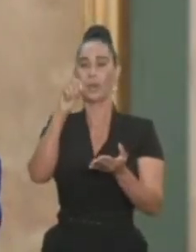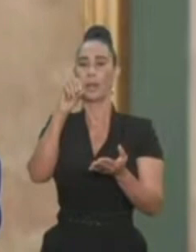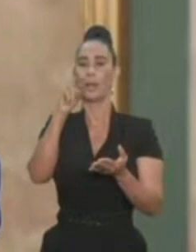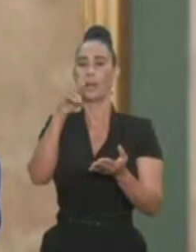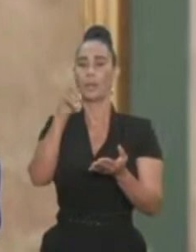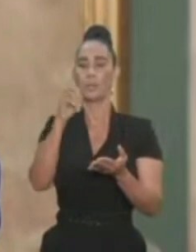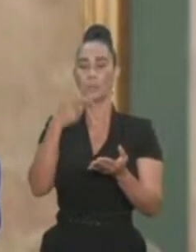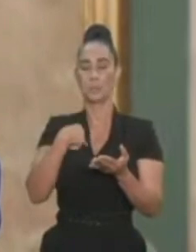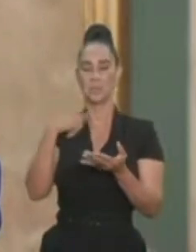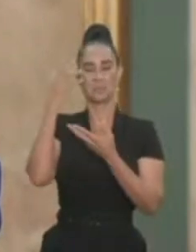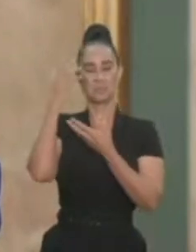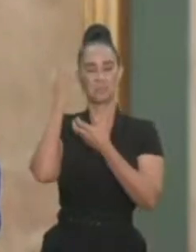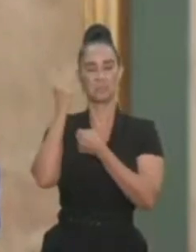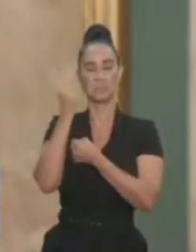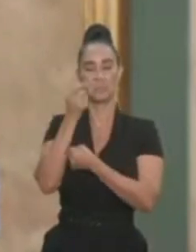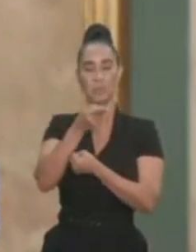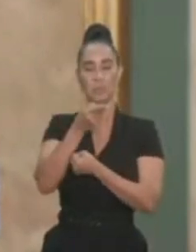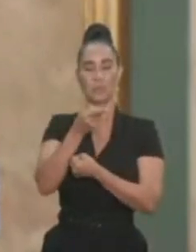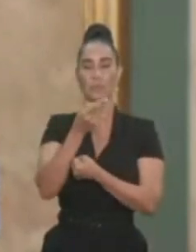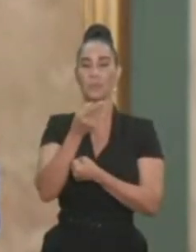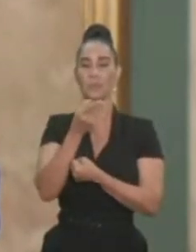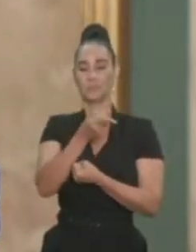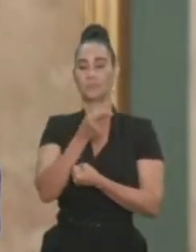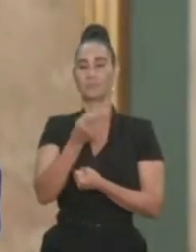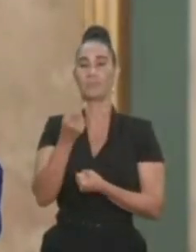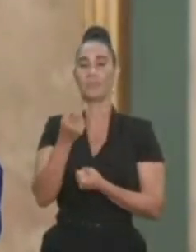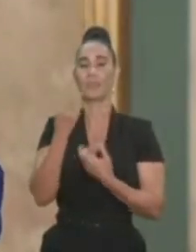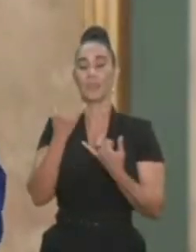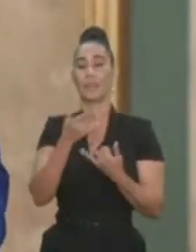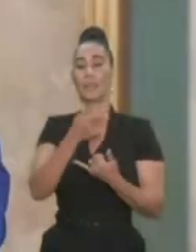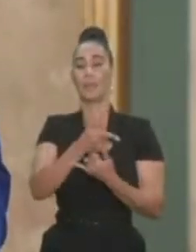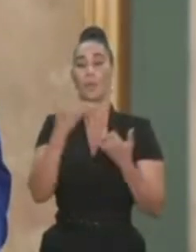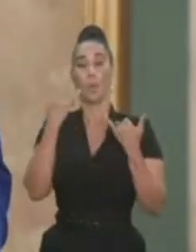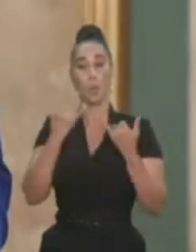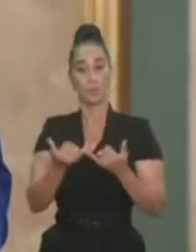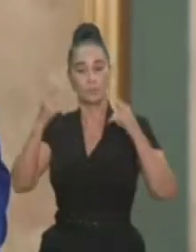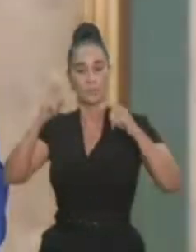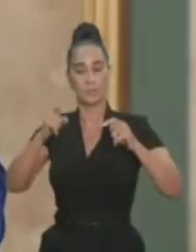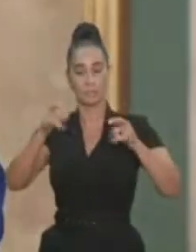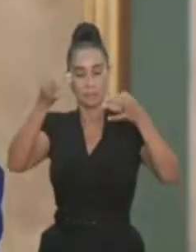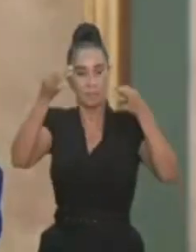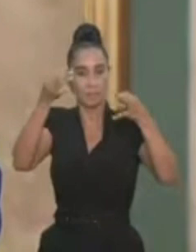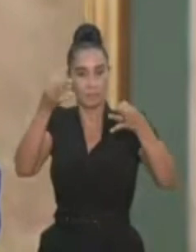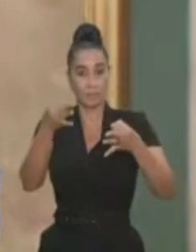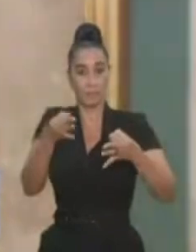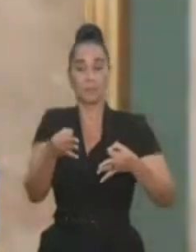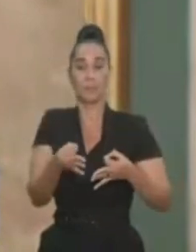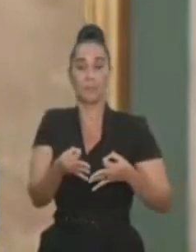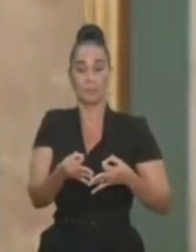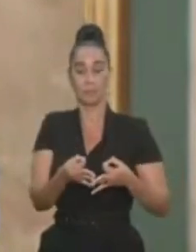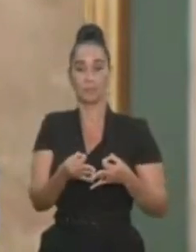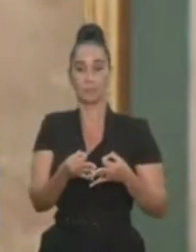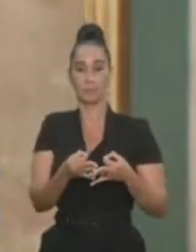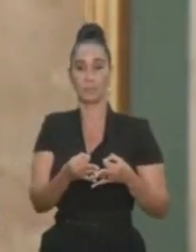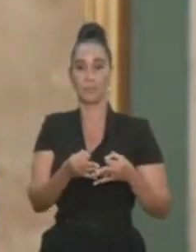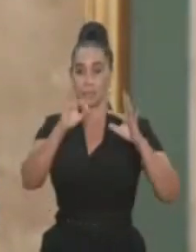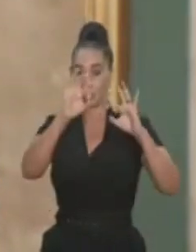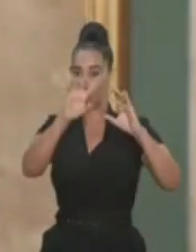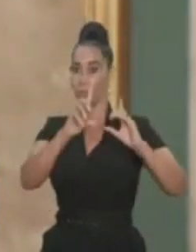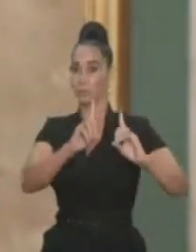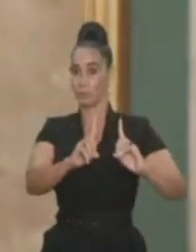yo confío en lo que va a hacer Orlando, porque hoy se necesita firmeza, pero también